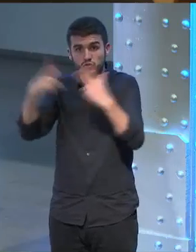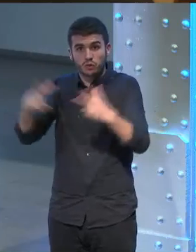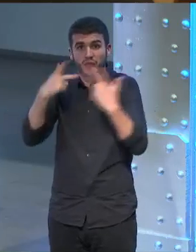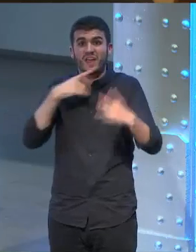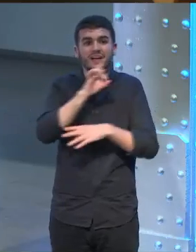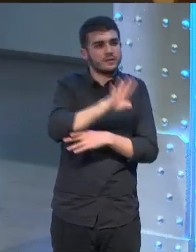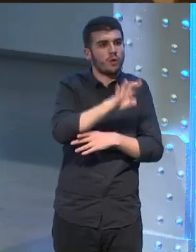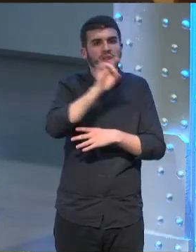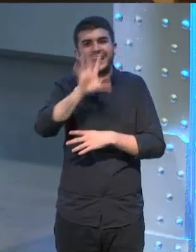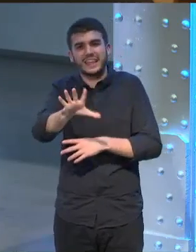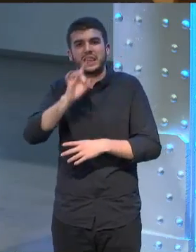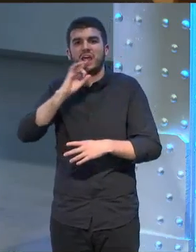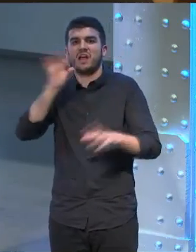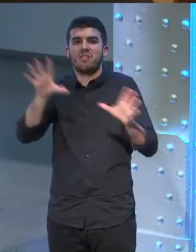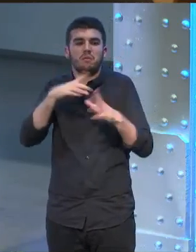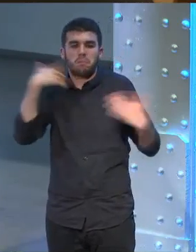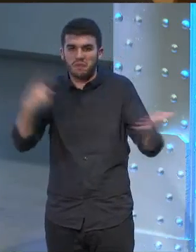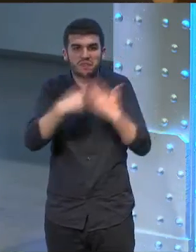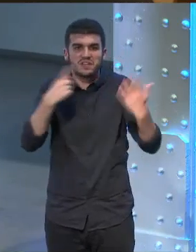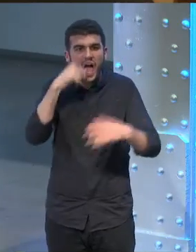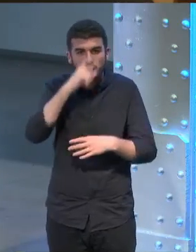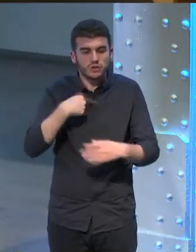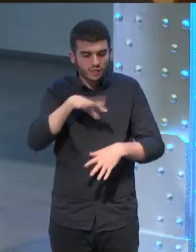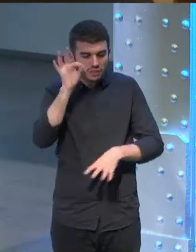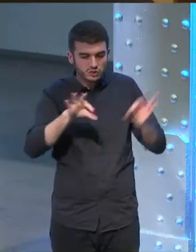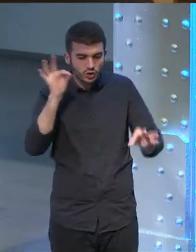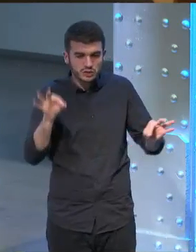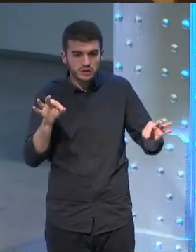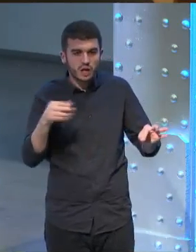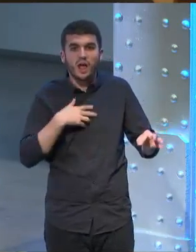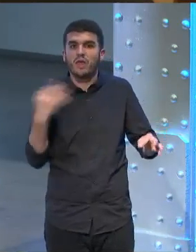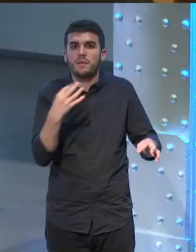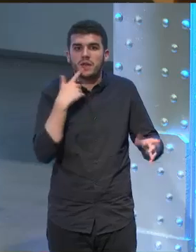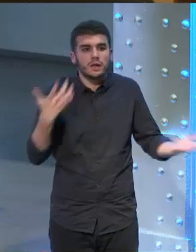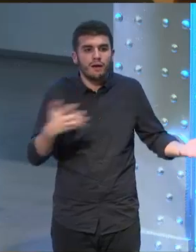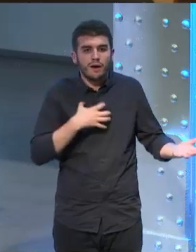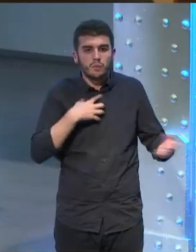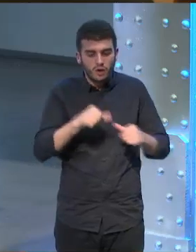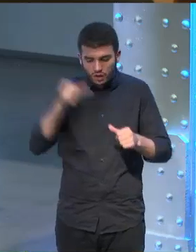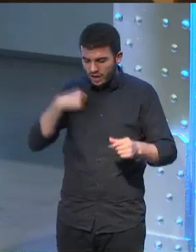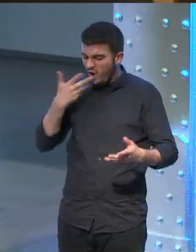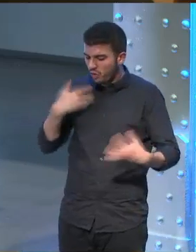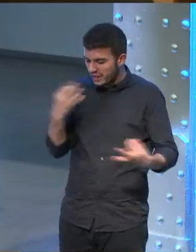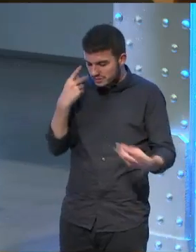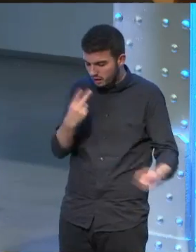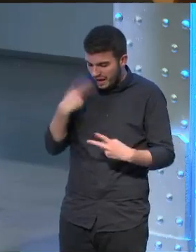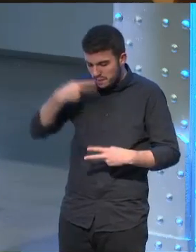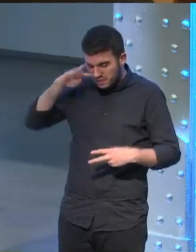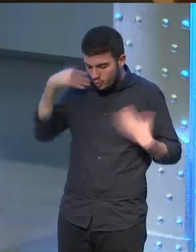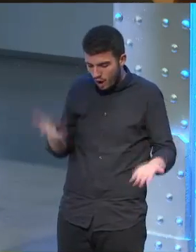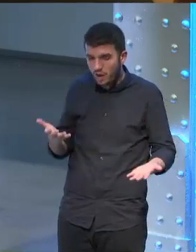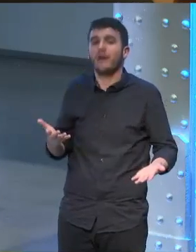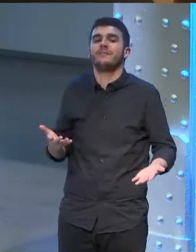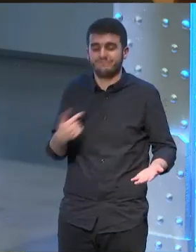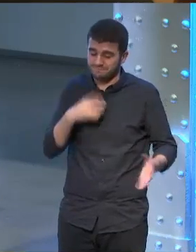años empiezan a tener que tomar sus decisiones y no pueden tomar otras decisiones que las que conocen. Lo has dicho